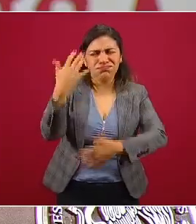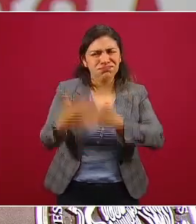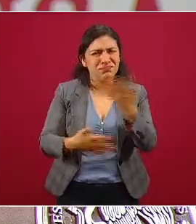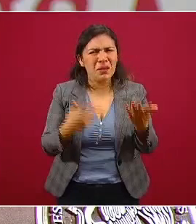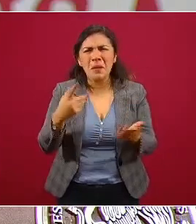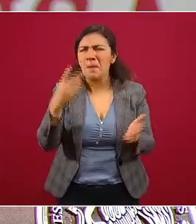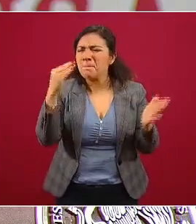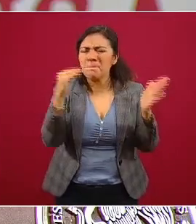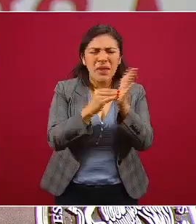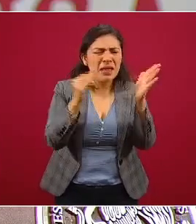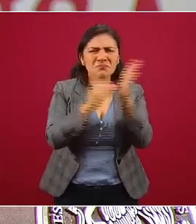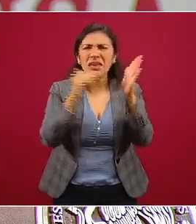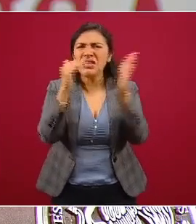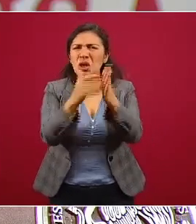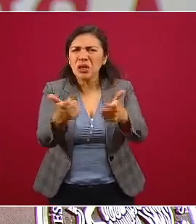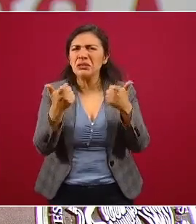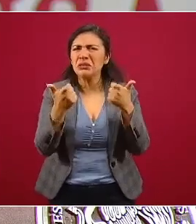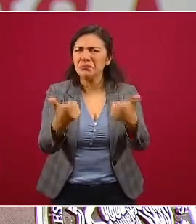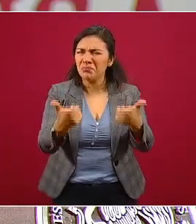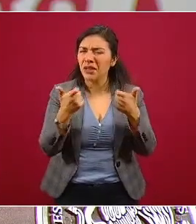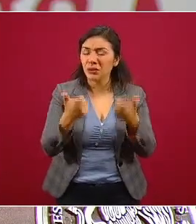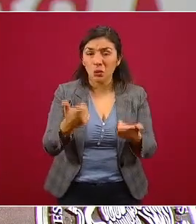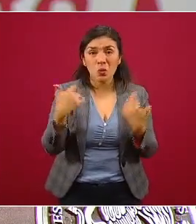de miles de millones de pesos.